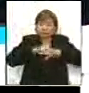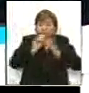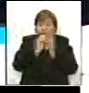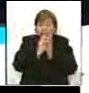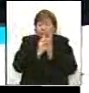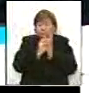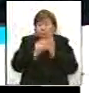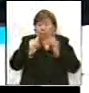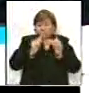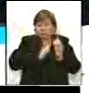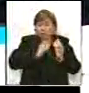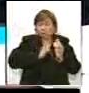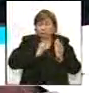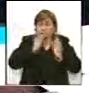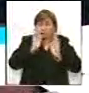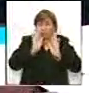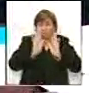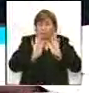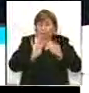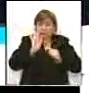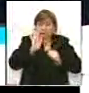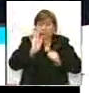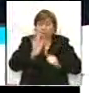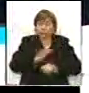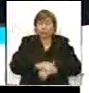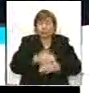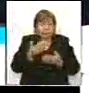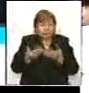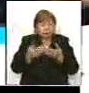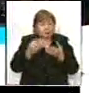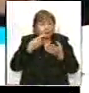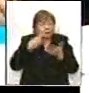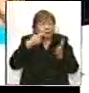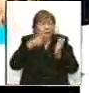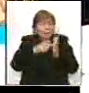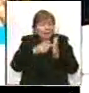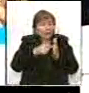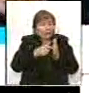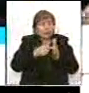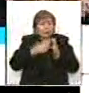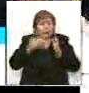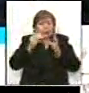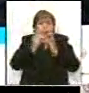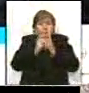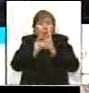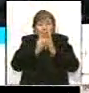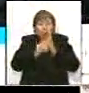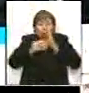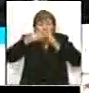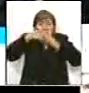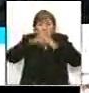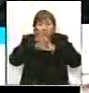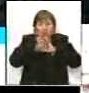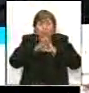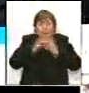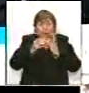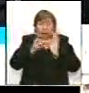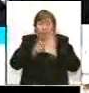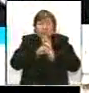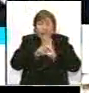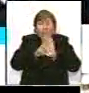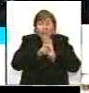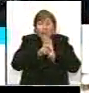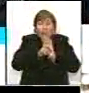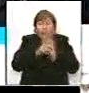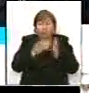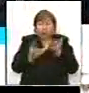propio del artículo 15, que se refiere a la democracia interna. Y yo entiendo, presidenta, que hay una ley, un